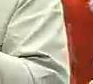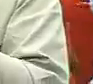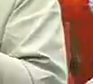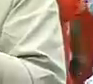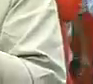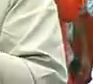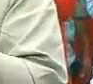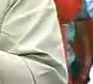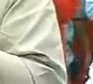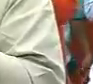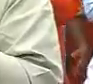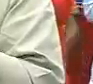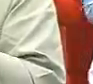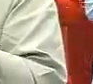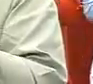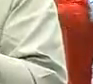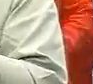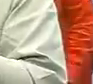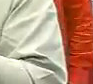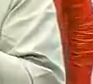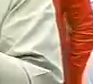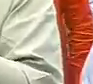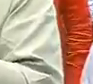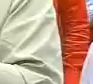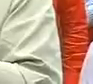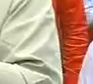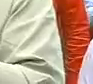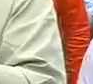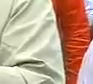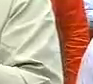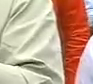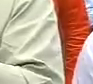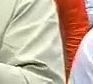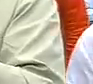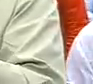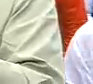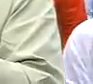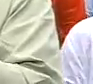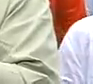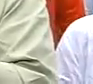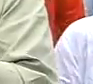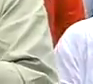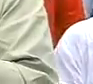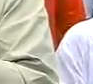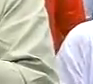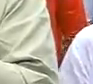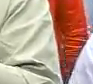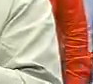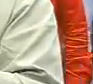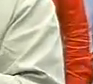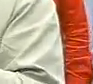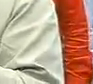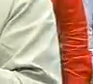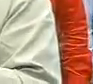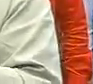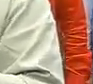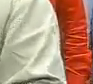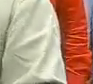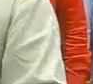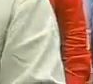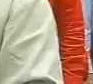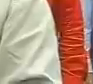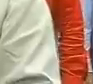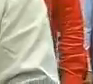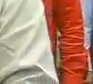Nos han hecho sentir, como diría el general, el fuego sagrado de la patria en este heroico campo